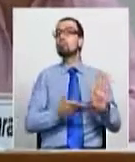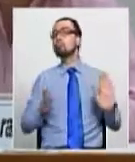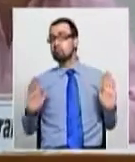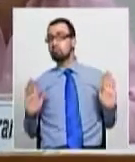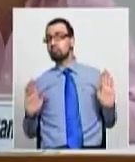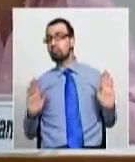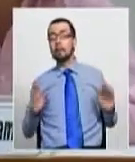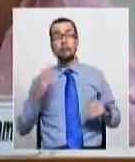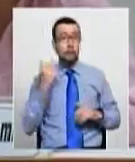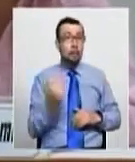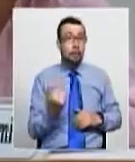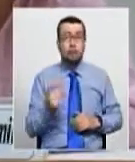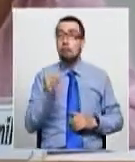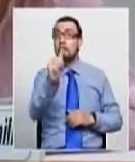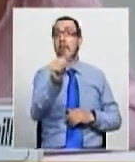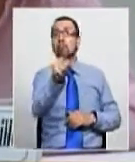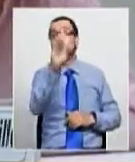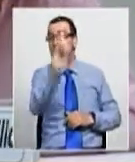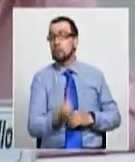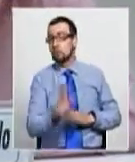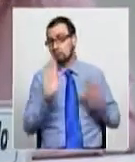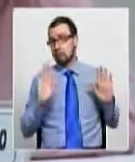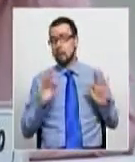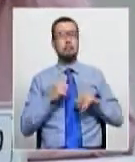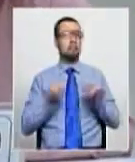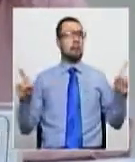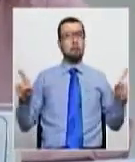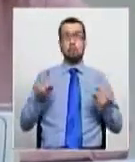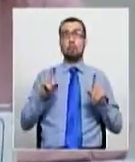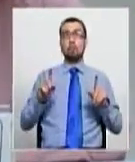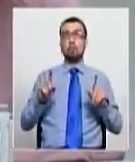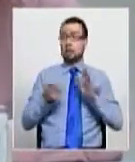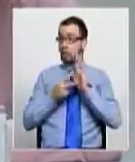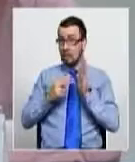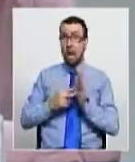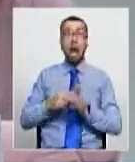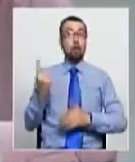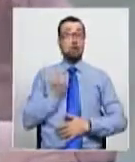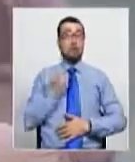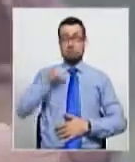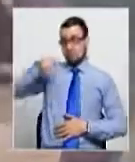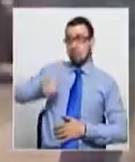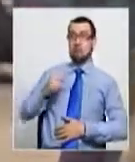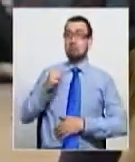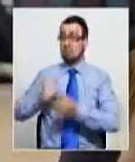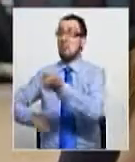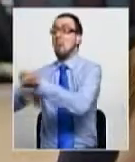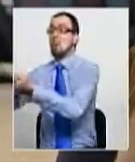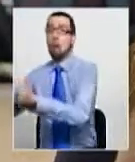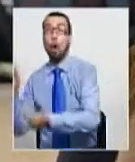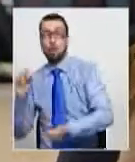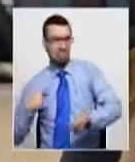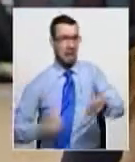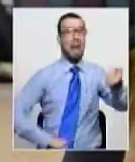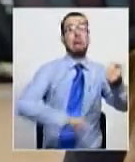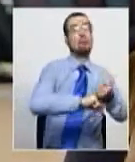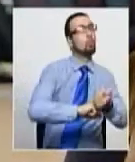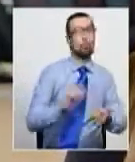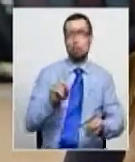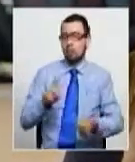como tal y que sea al televidente quien tome la postura pero claramente no es una posición de canal sobre una u otra es una función social es una